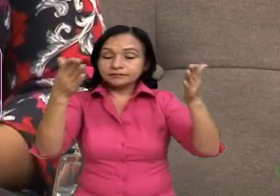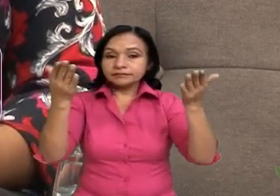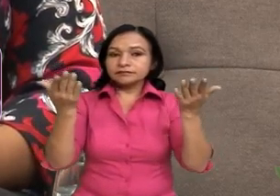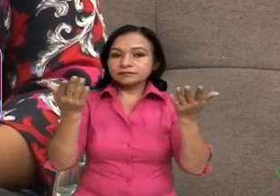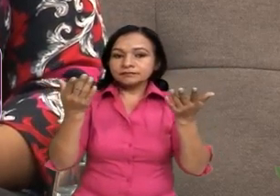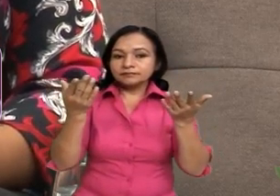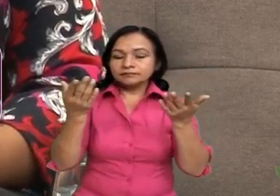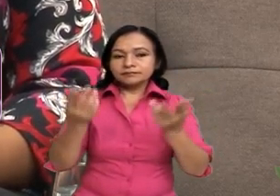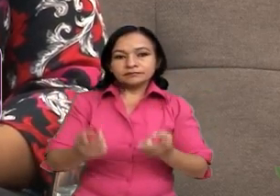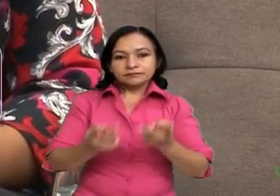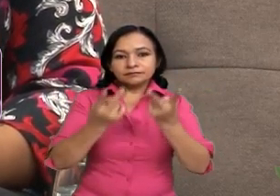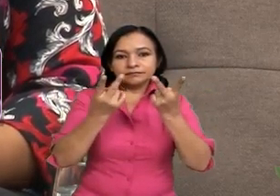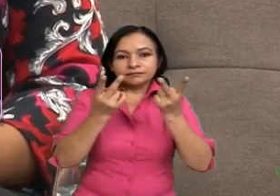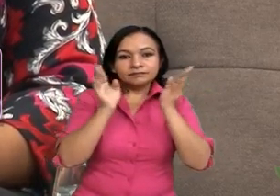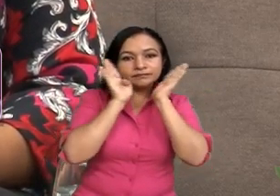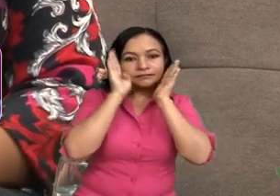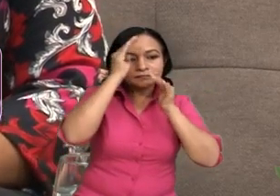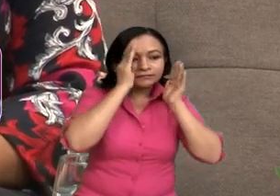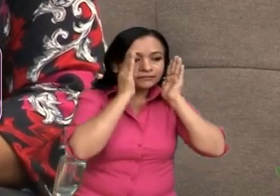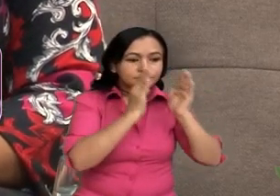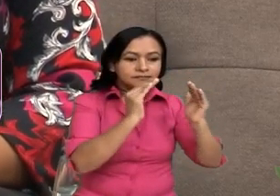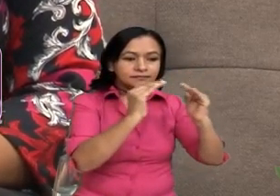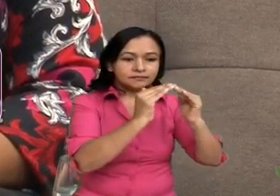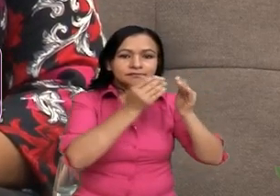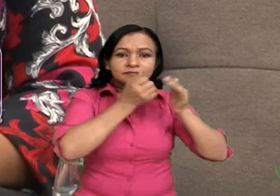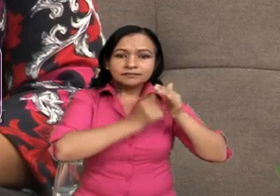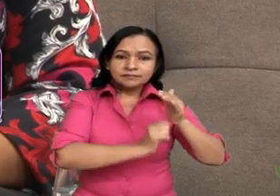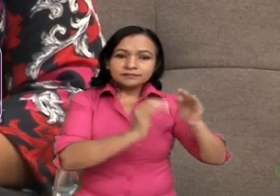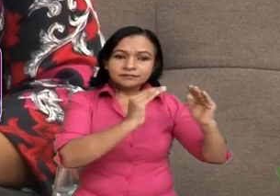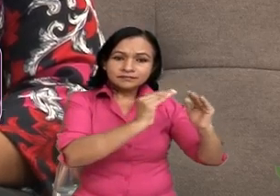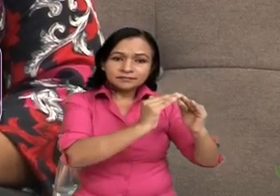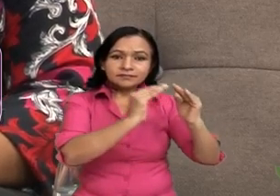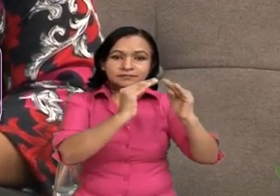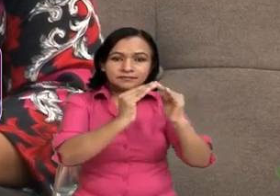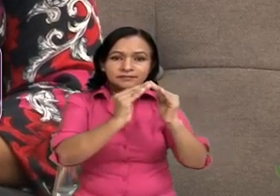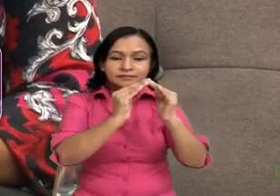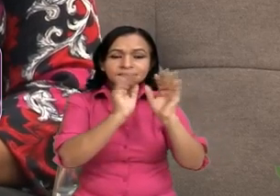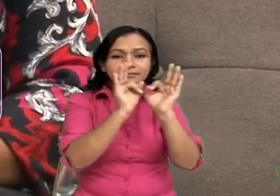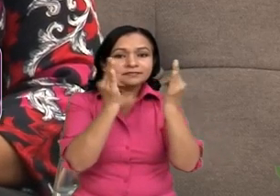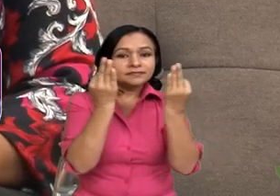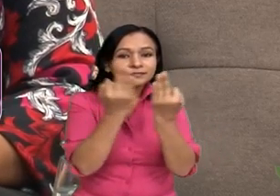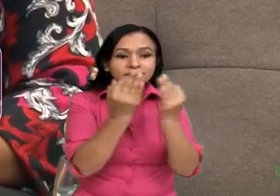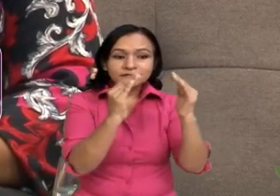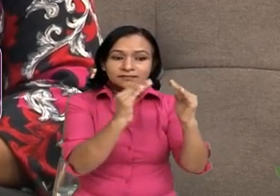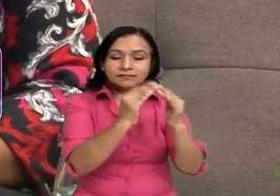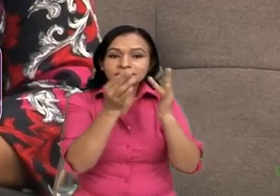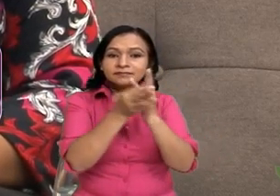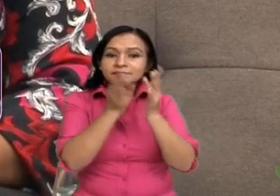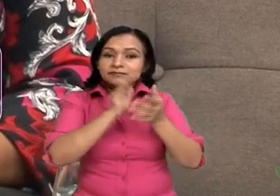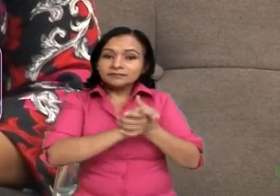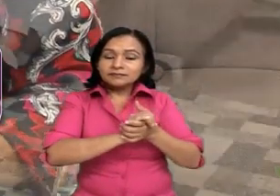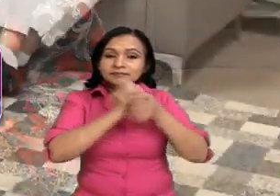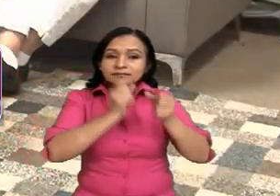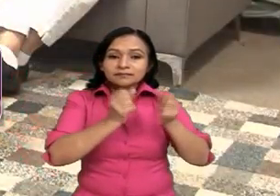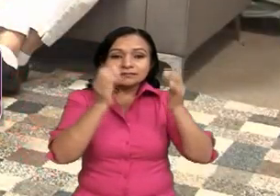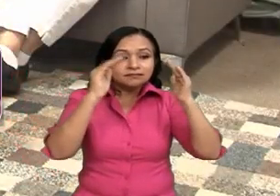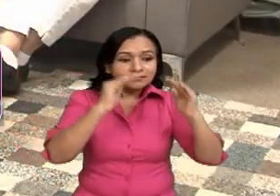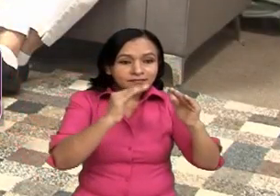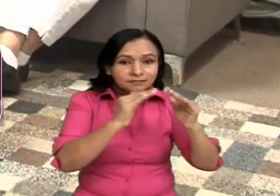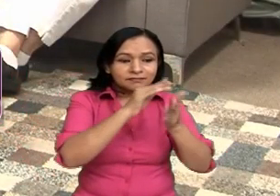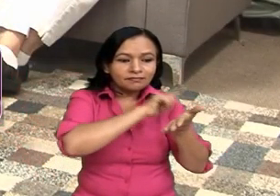vida privada que atender. Entonces están los hijos, están la familia, está el esposo, está la casa,